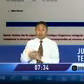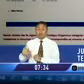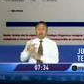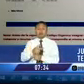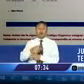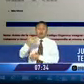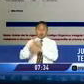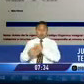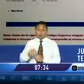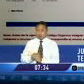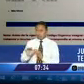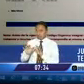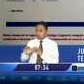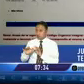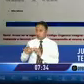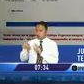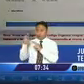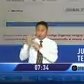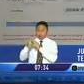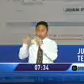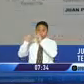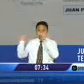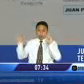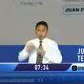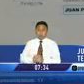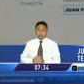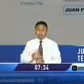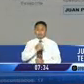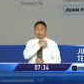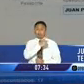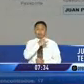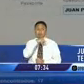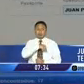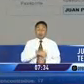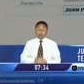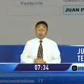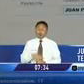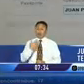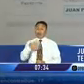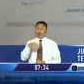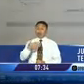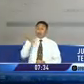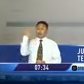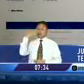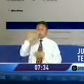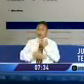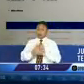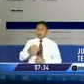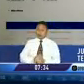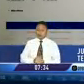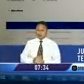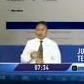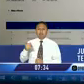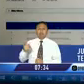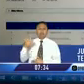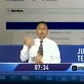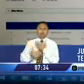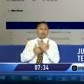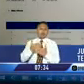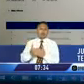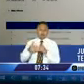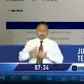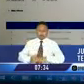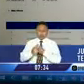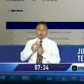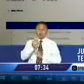en la web del Consejo de la Judicatura para conocer su largo historial judicial. Los procesos en su contra